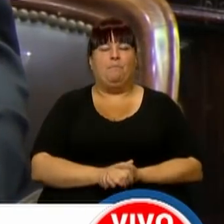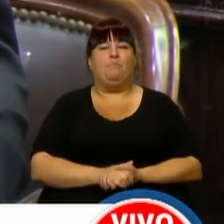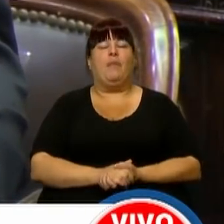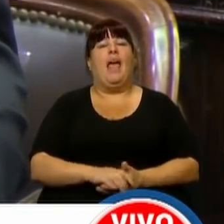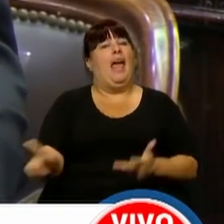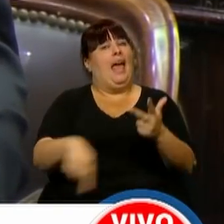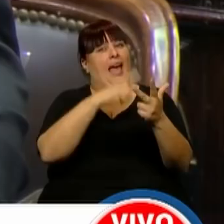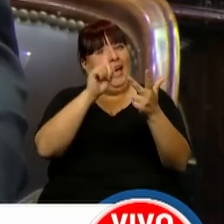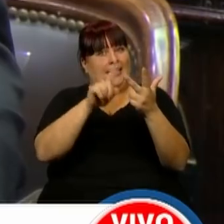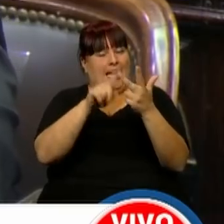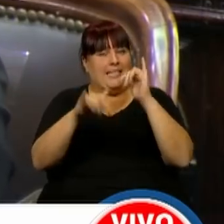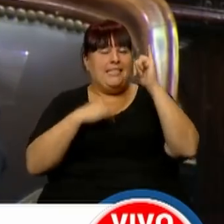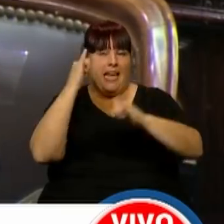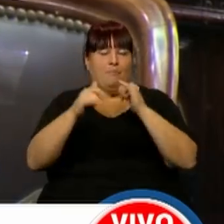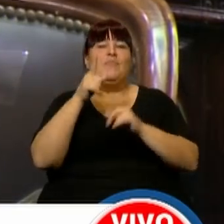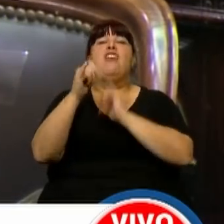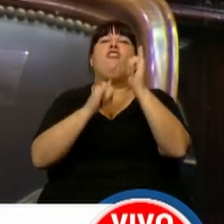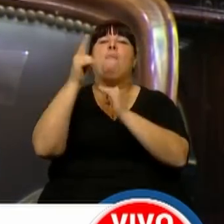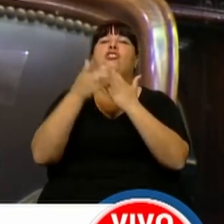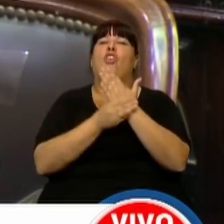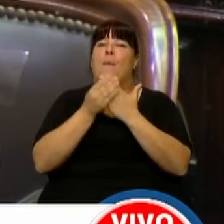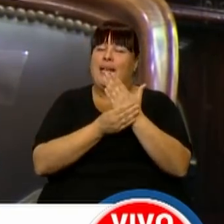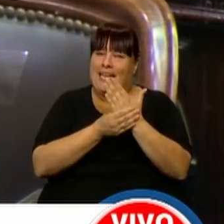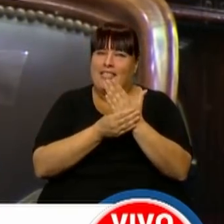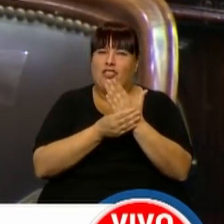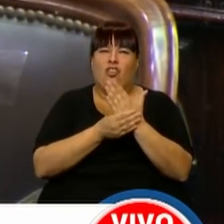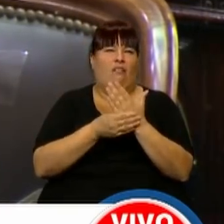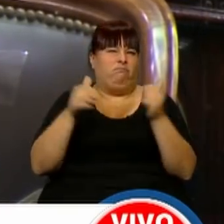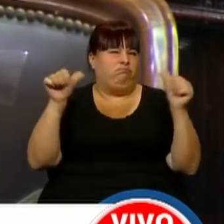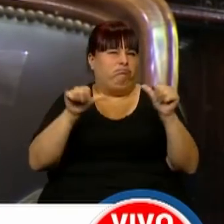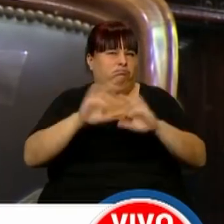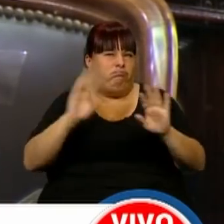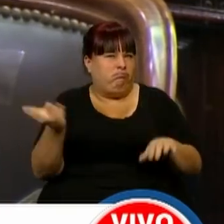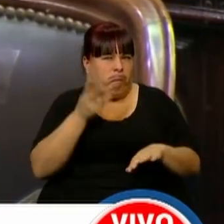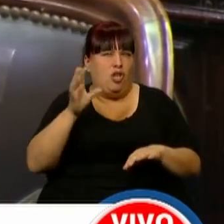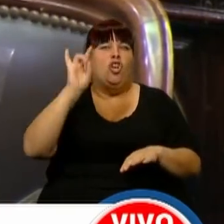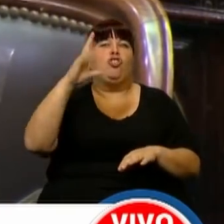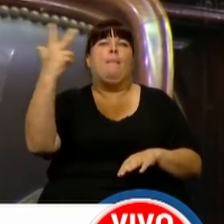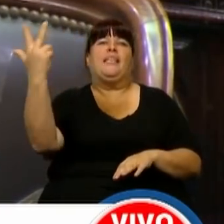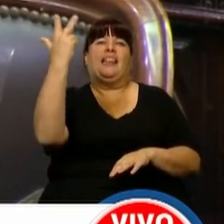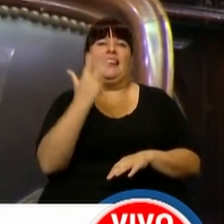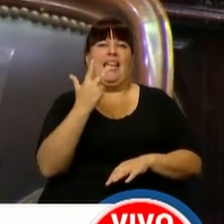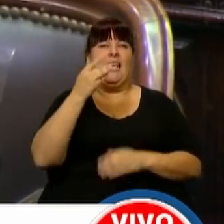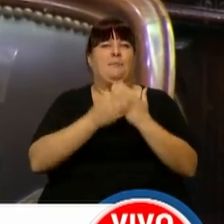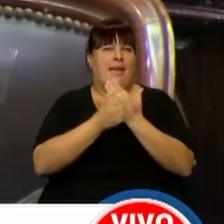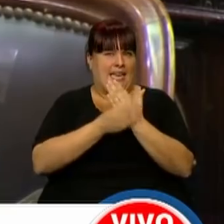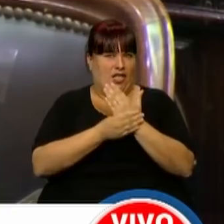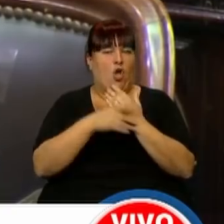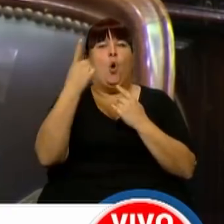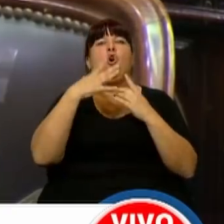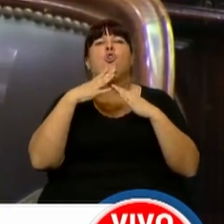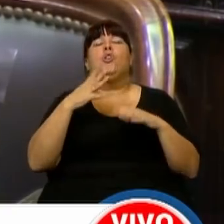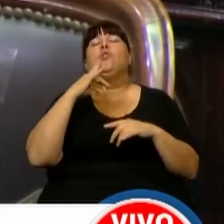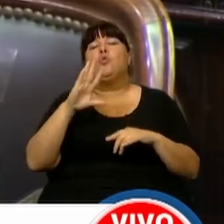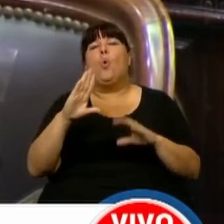El tercer punto que quiero hacer es que el informe de los ministros fue muy deficiente. Solo vinieron 3 ministros y una